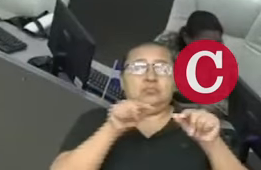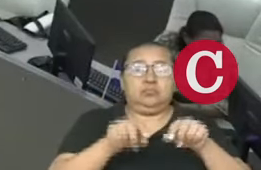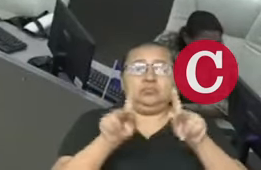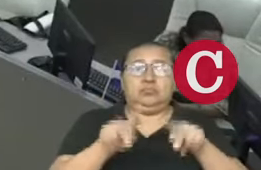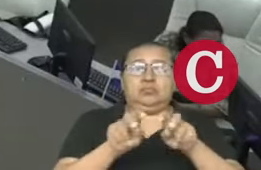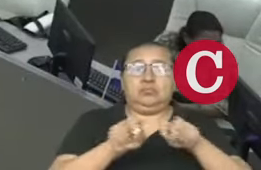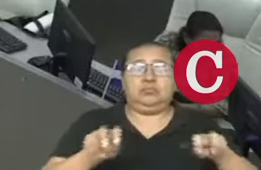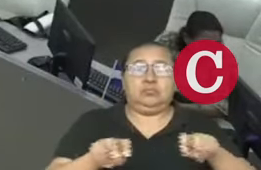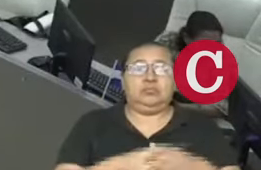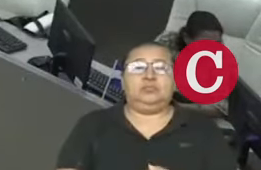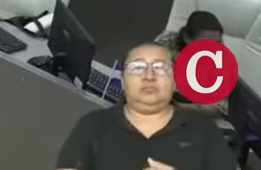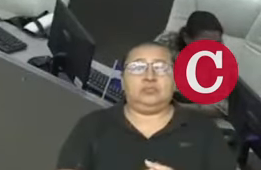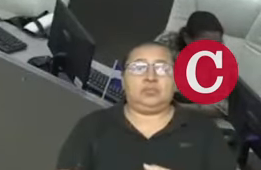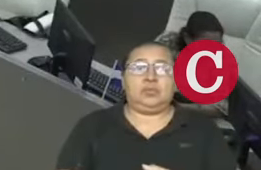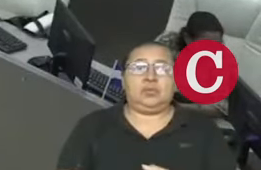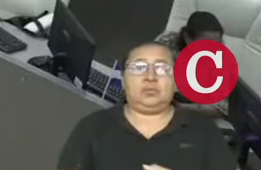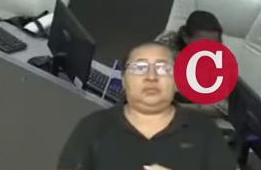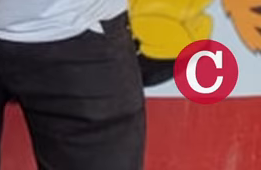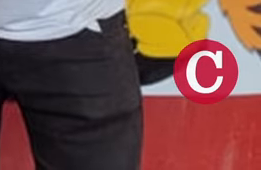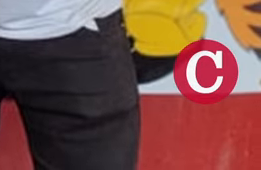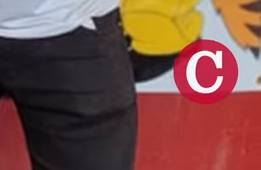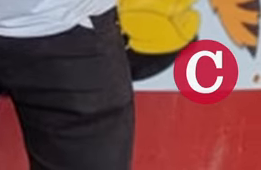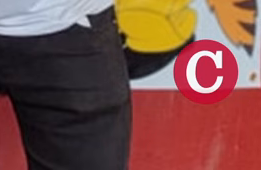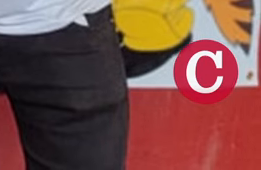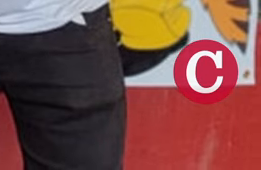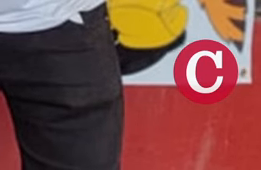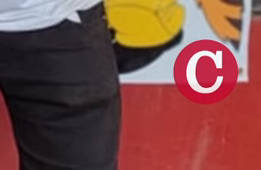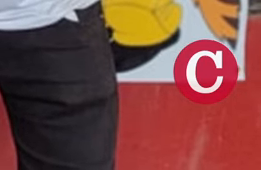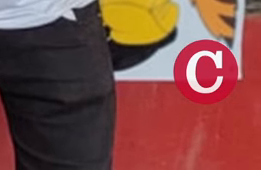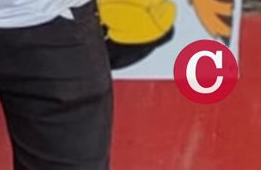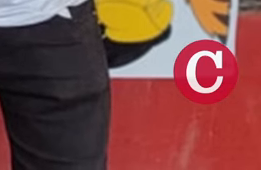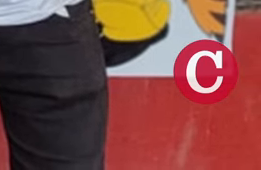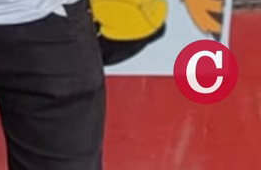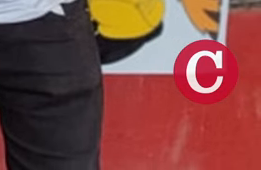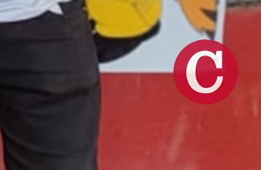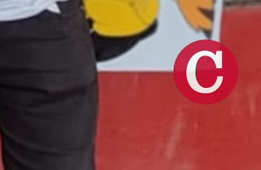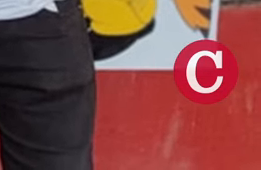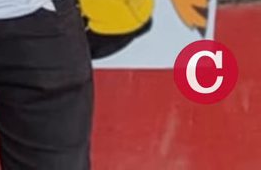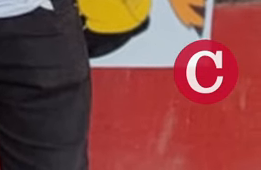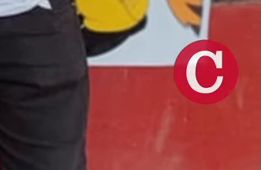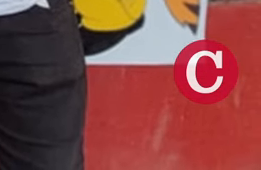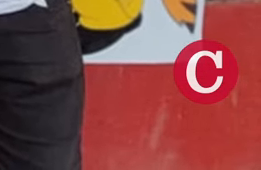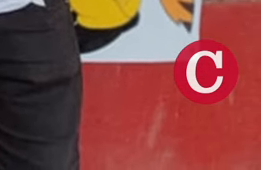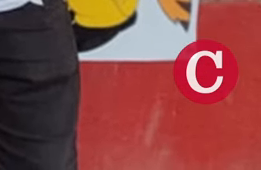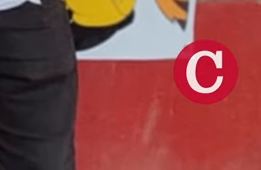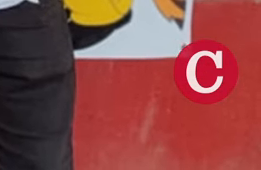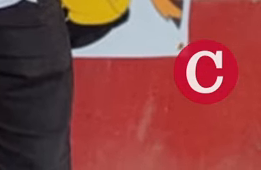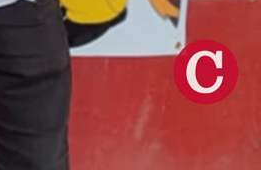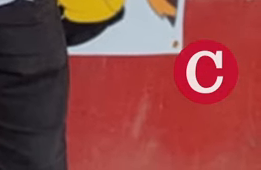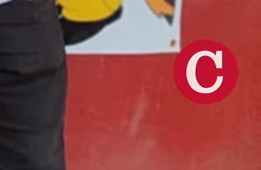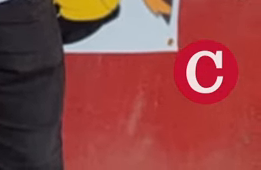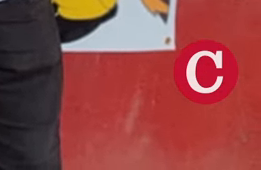gestiones institucionales, según la exposición de motivos. En el presupuesto general de la República 2024, al INAFOR le asignaron